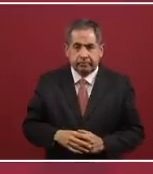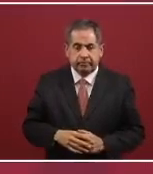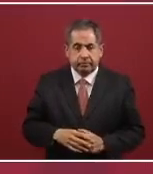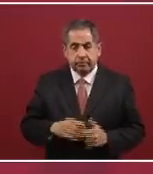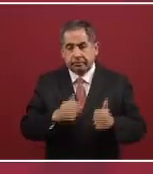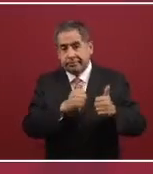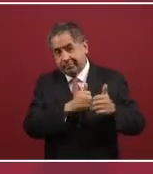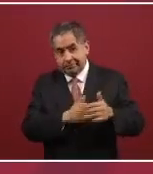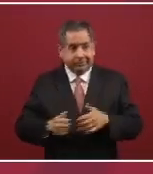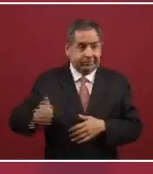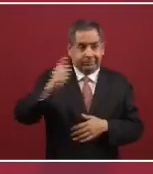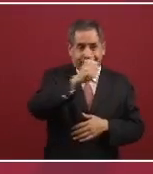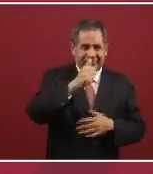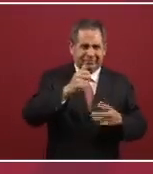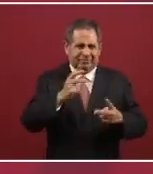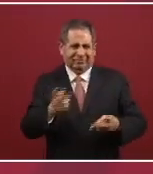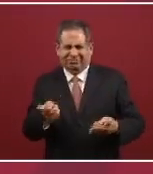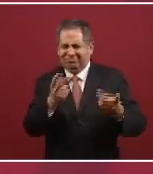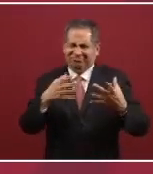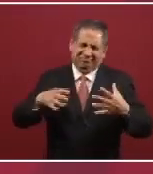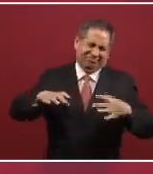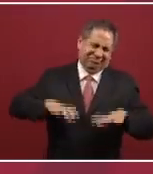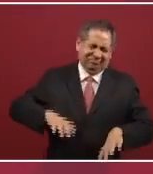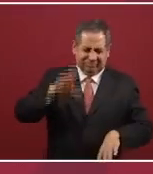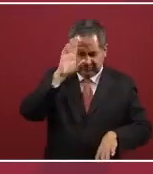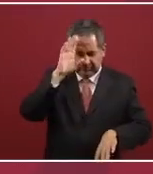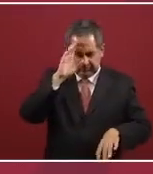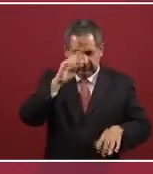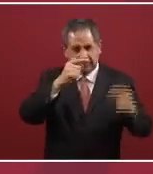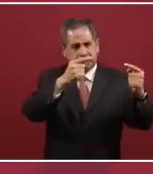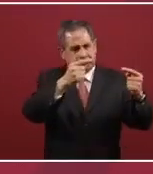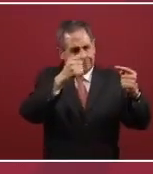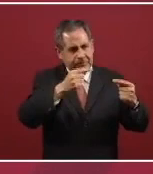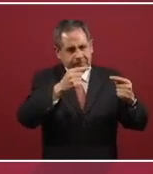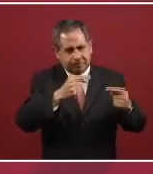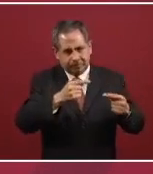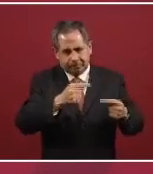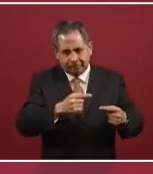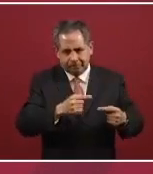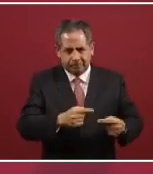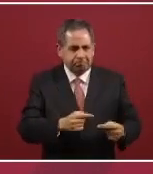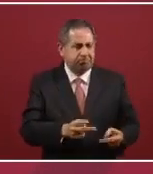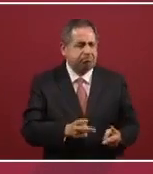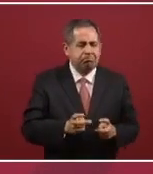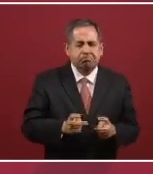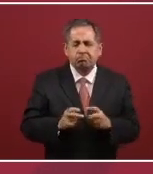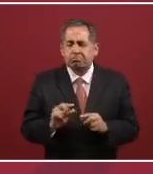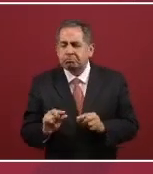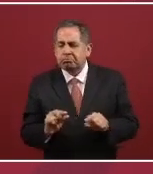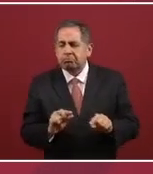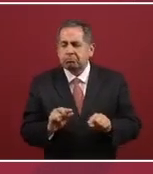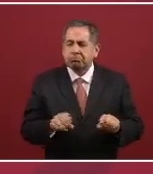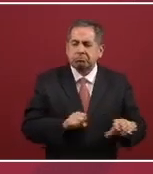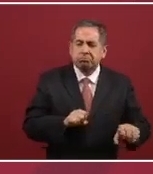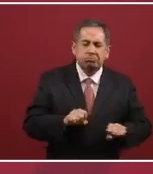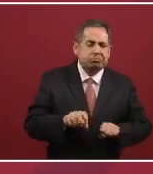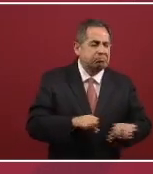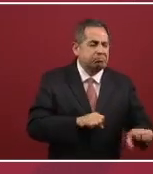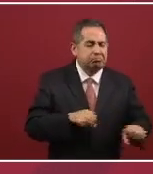Desde los grandes robos hasta el robo